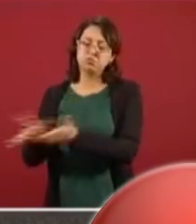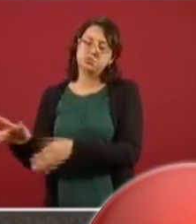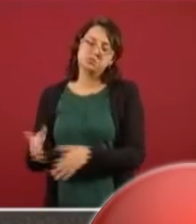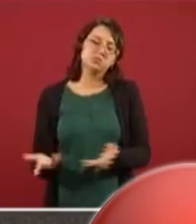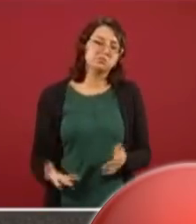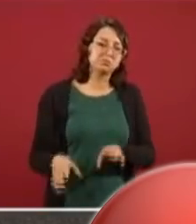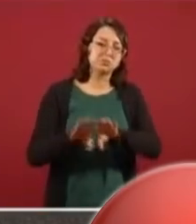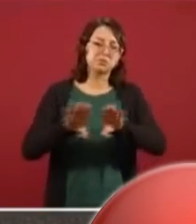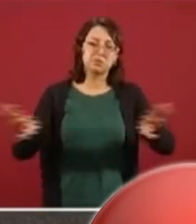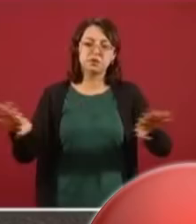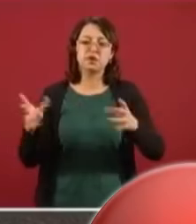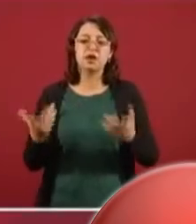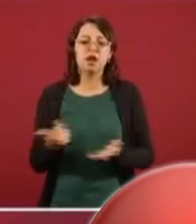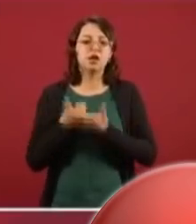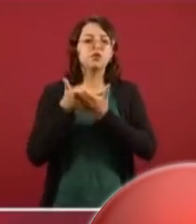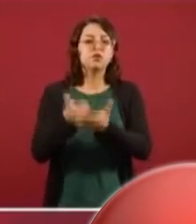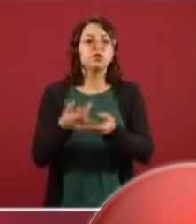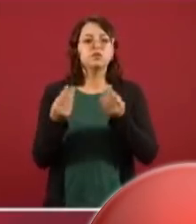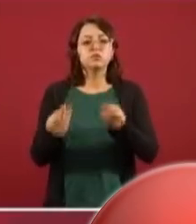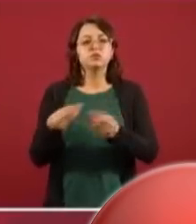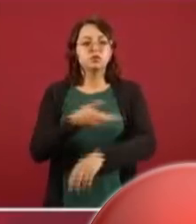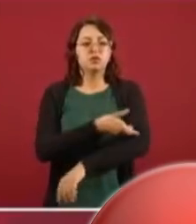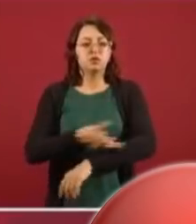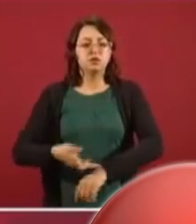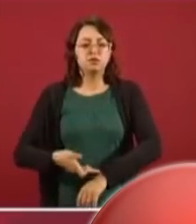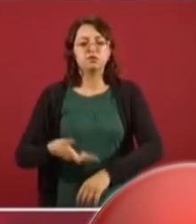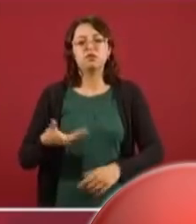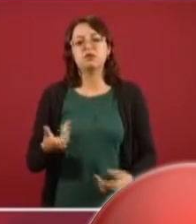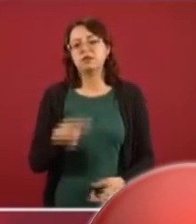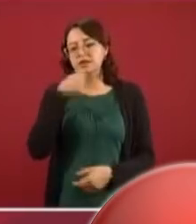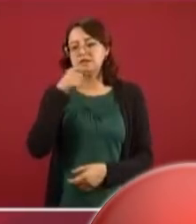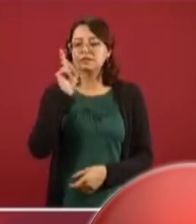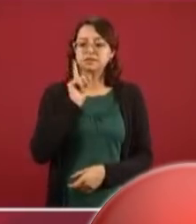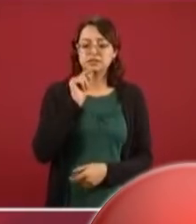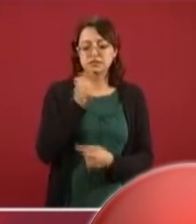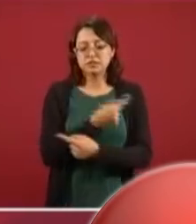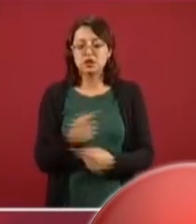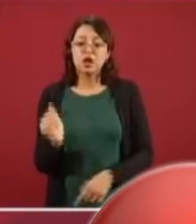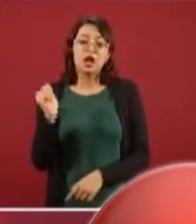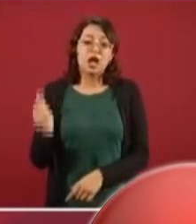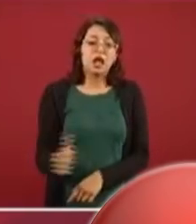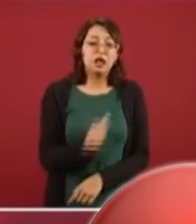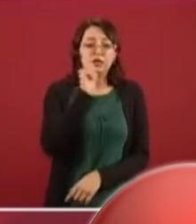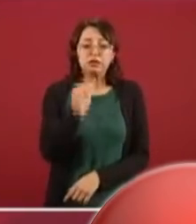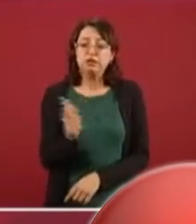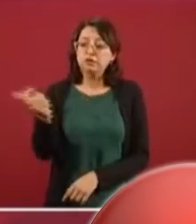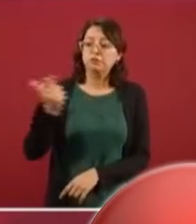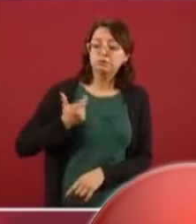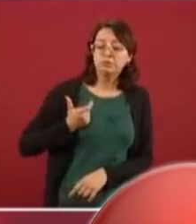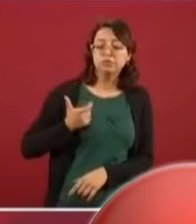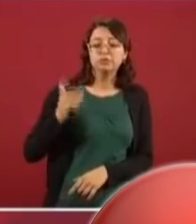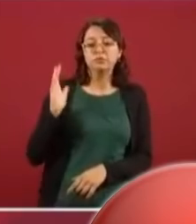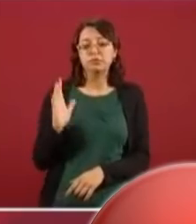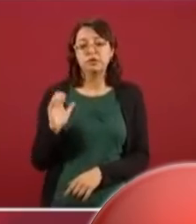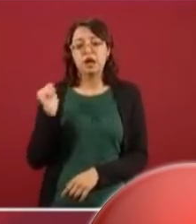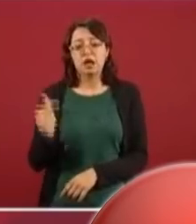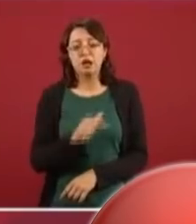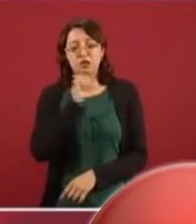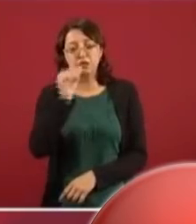ya los familiares de las niñas, de las niñas, tienen algo, cuando menos